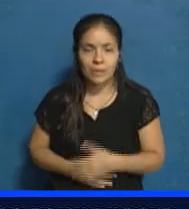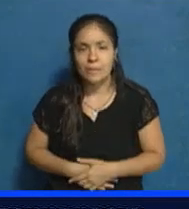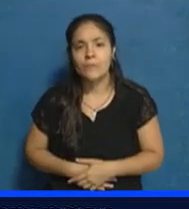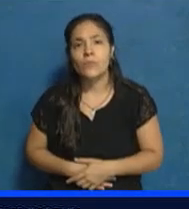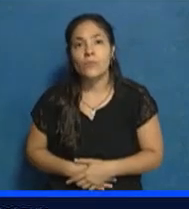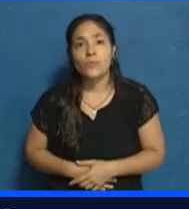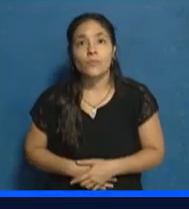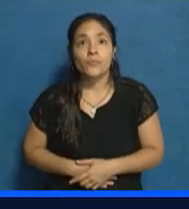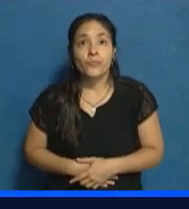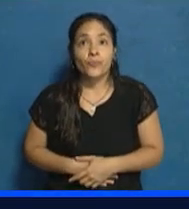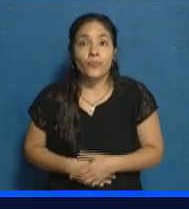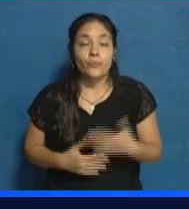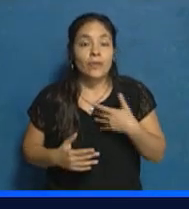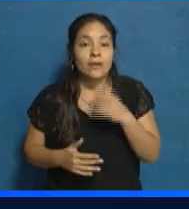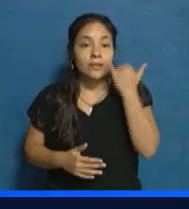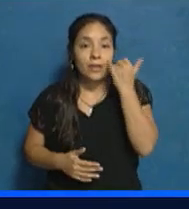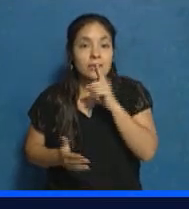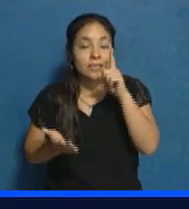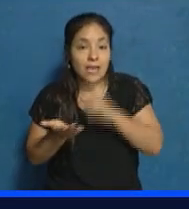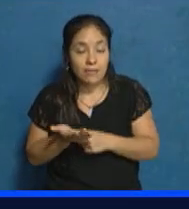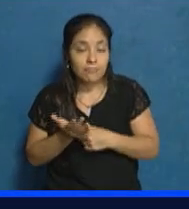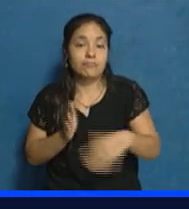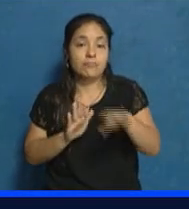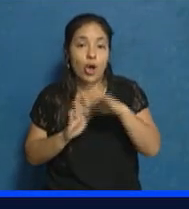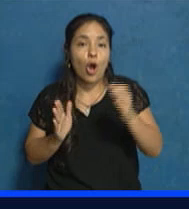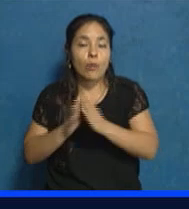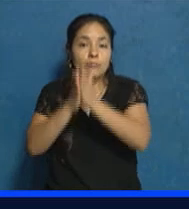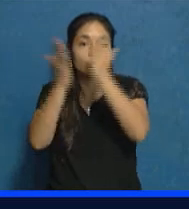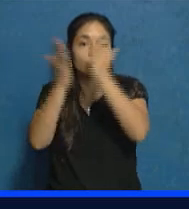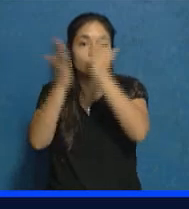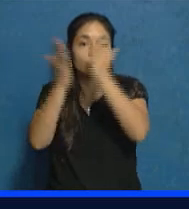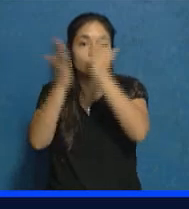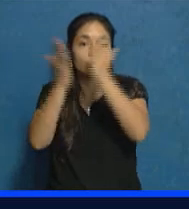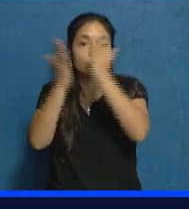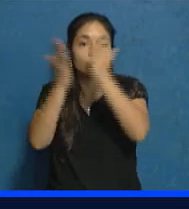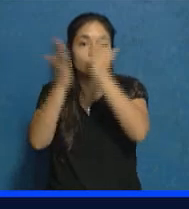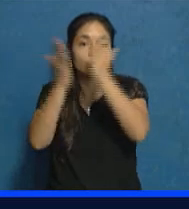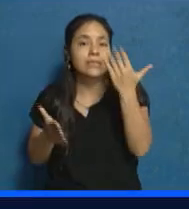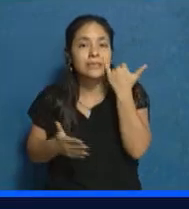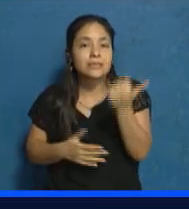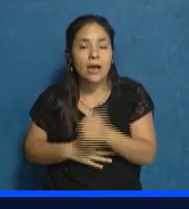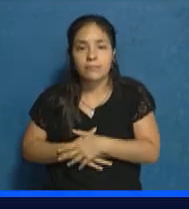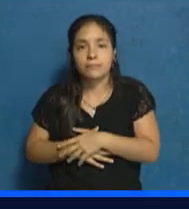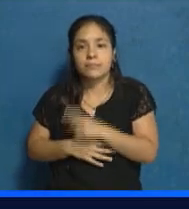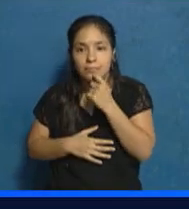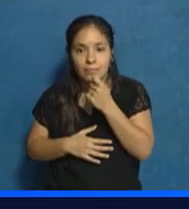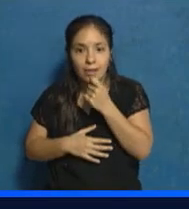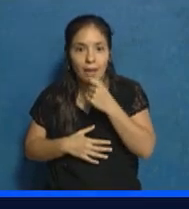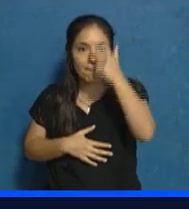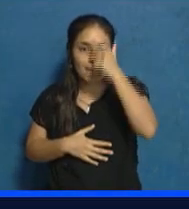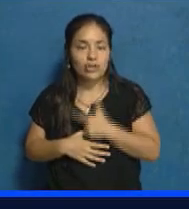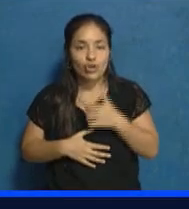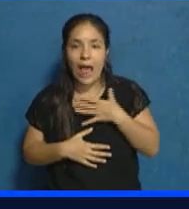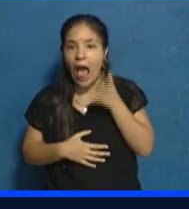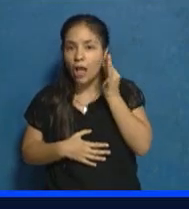ordenanza aprobada, entonces, que ya está inclusive publicada en el boletín oficial, ¿cómo actuar de ahora en más? ¿Qué debe hacer esa mujer o hombre que se siente